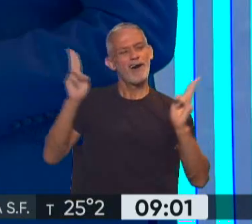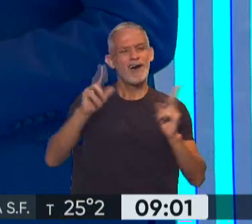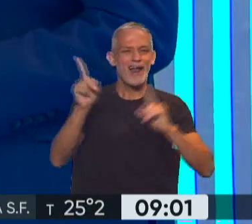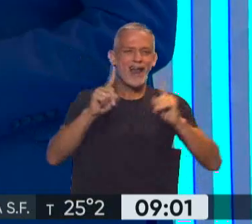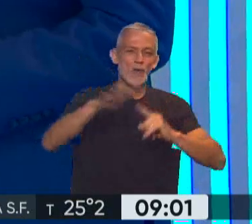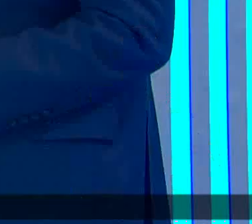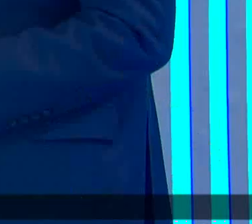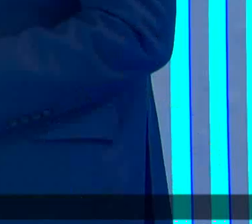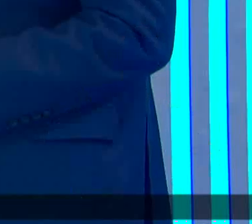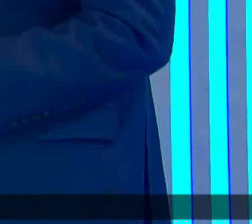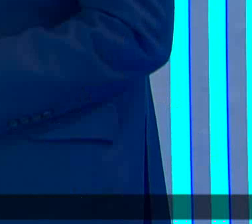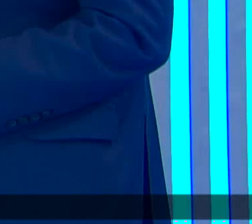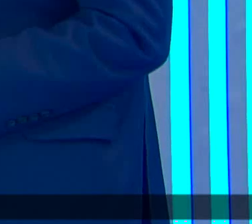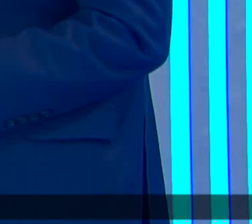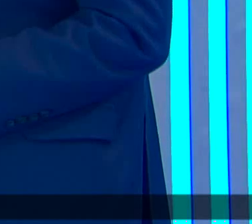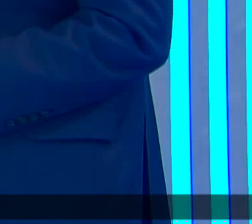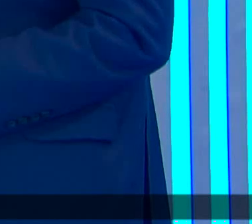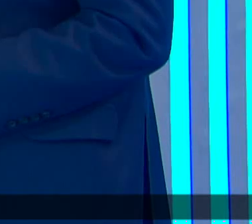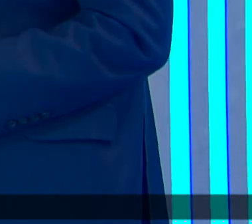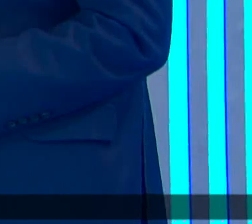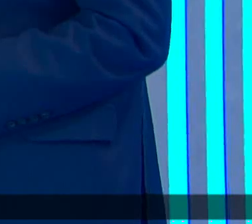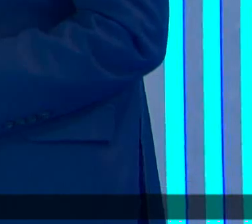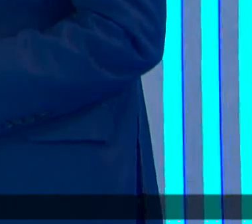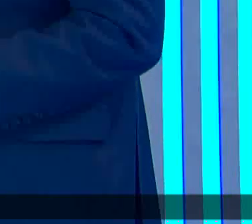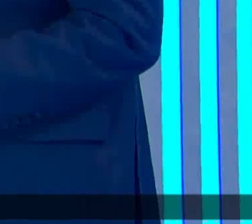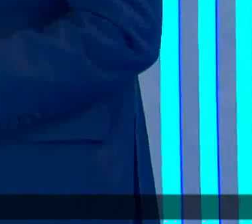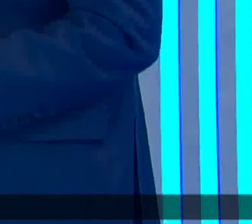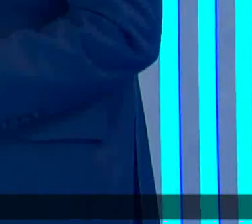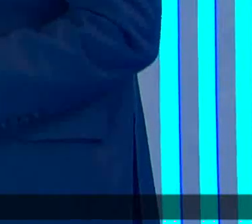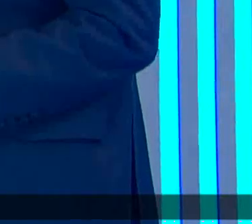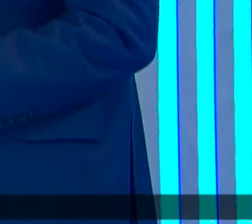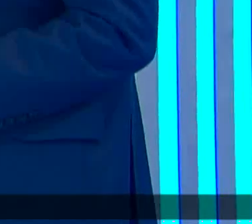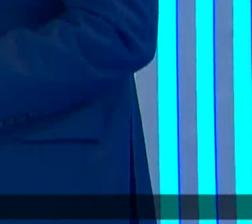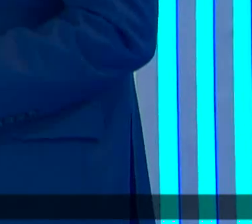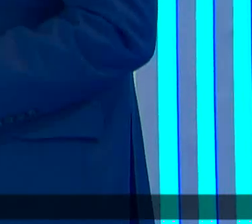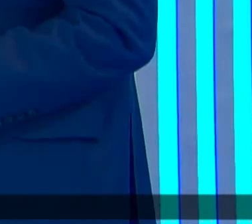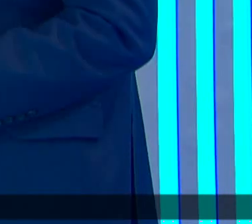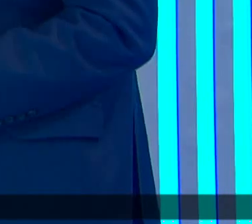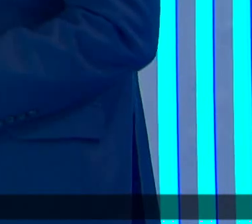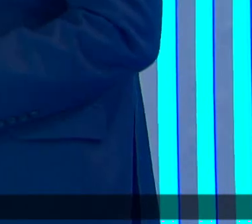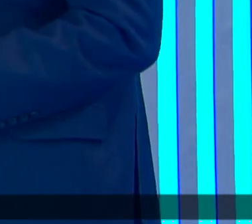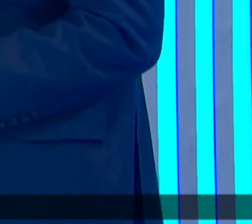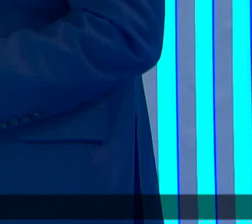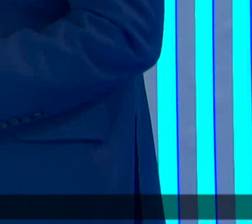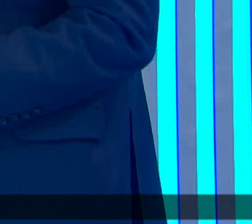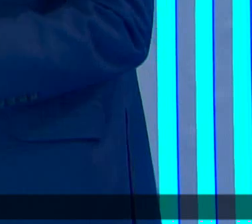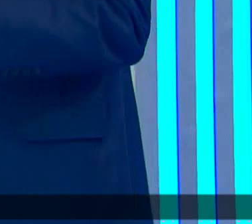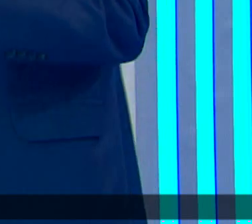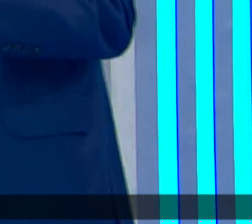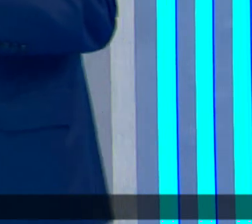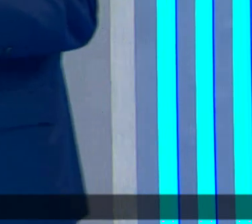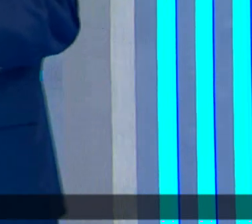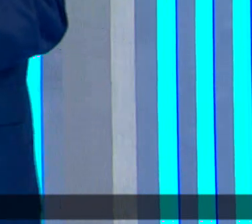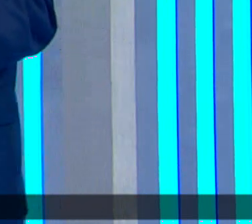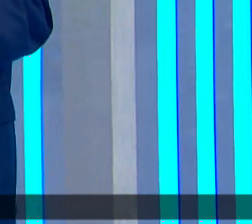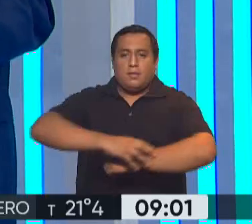lugar de verano, bueno, veraniego, claro está, ¿no? Sí. De turismo. Bueno, hay que cuidarse la piel. Hay que cuidarse mucho de la piel, hay que